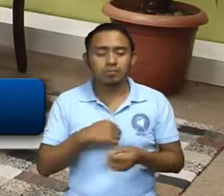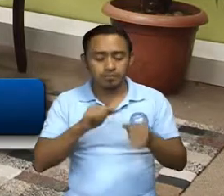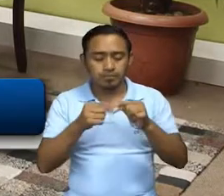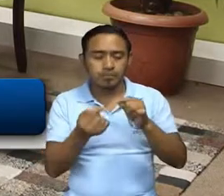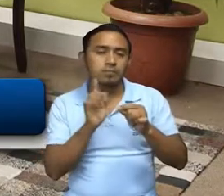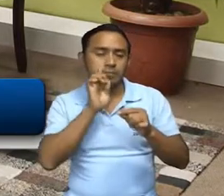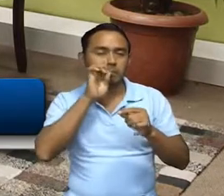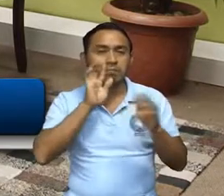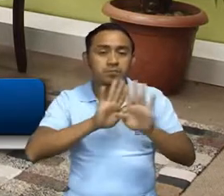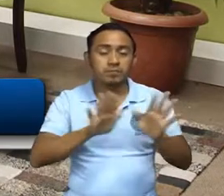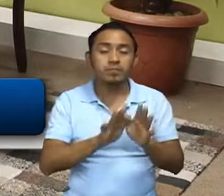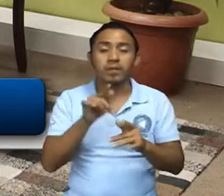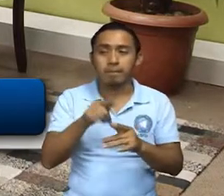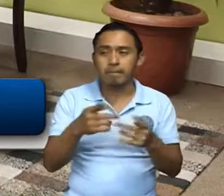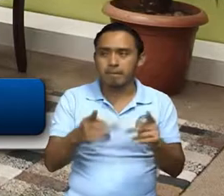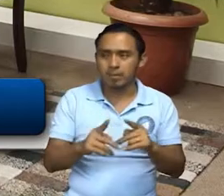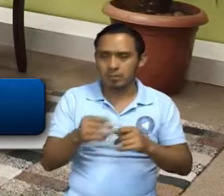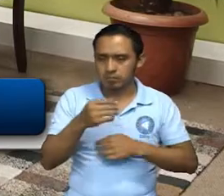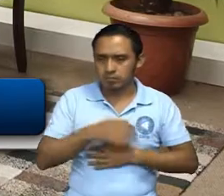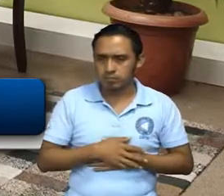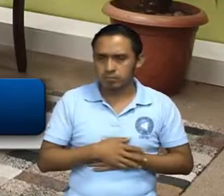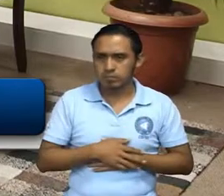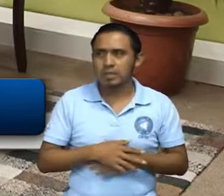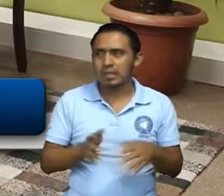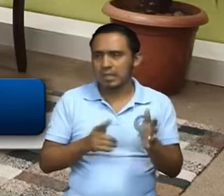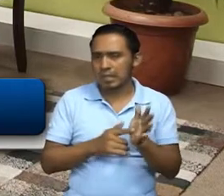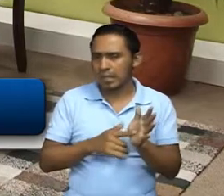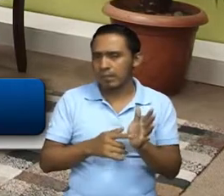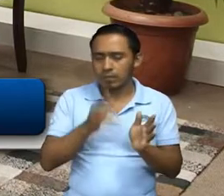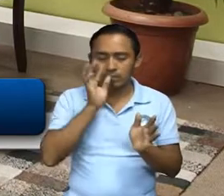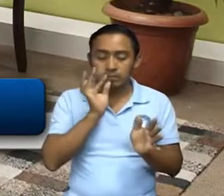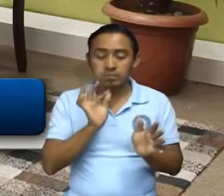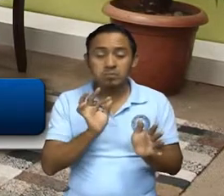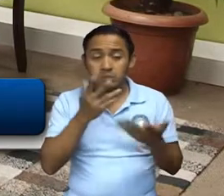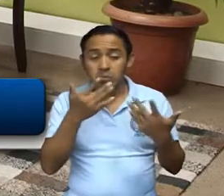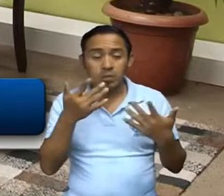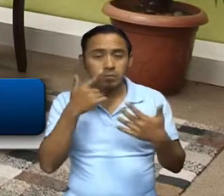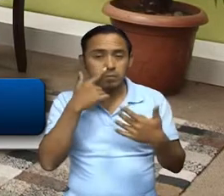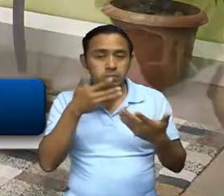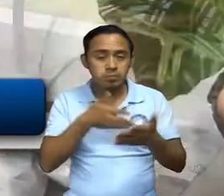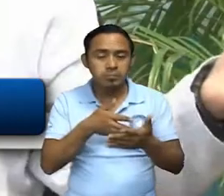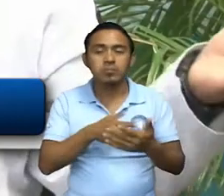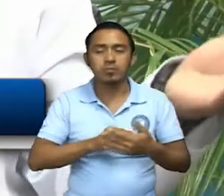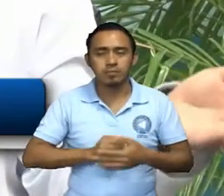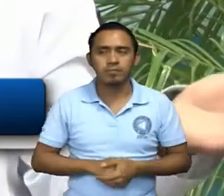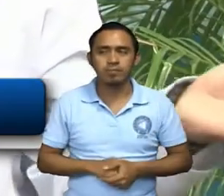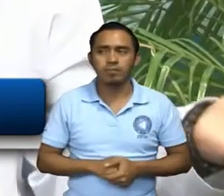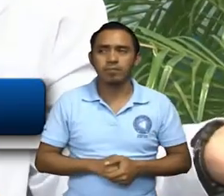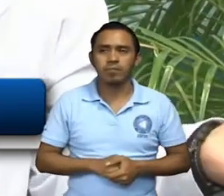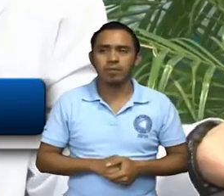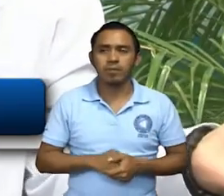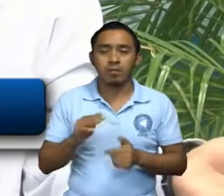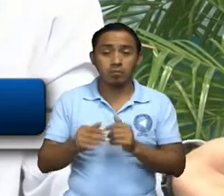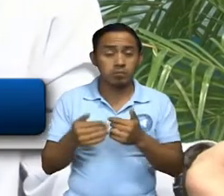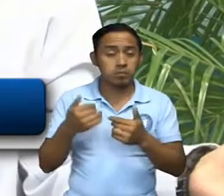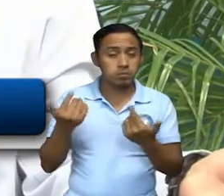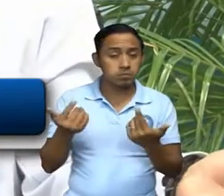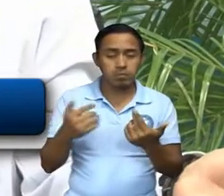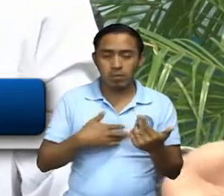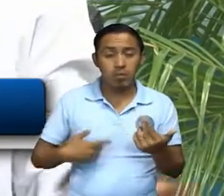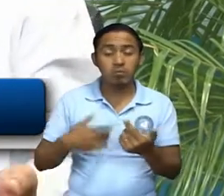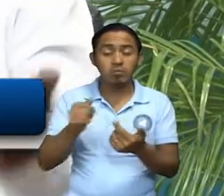que ver, ya se me paró el sangrado, uno tiene que ver la causa, porque si posteriormente te va a seguir sangrando, ¿qué vas a